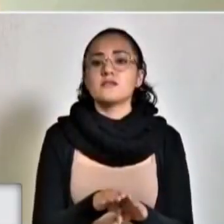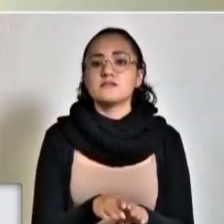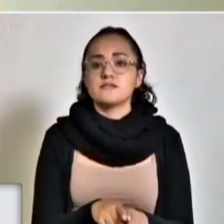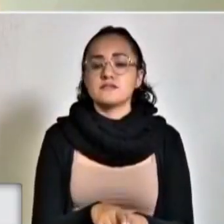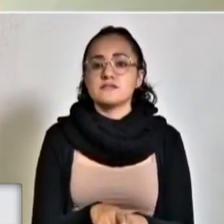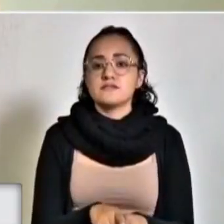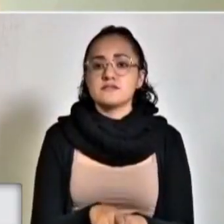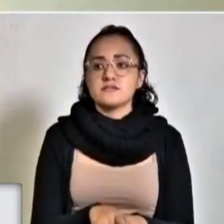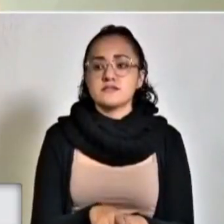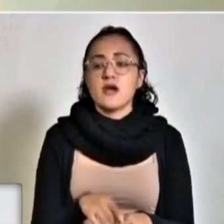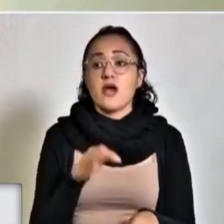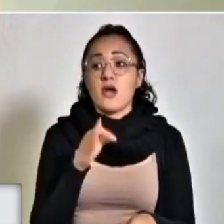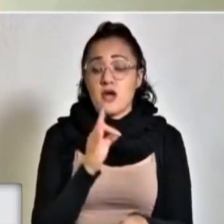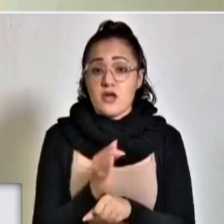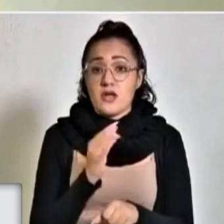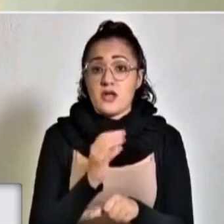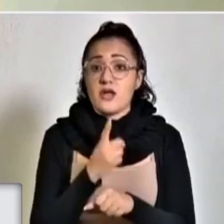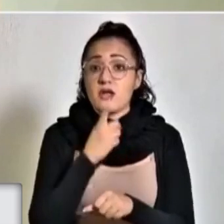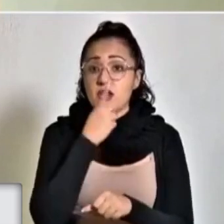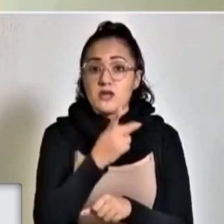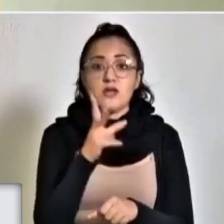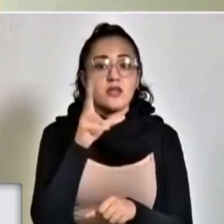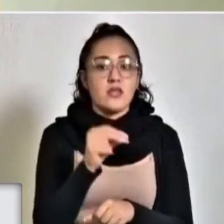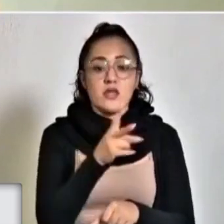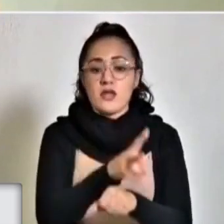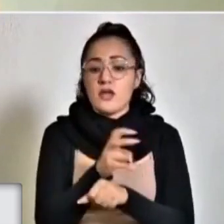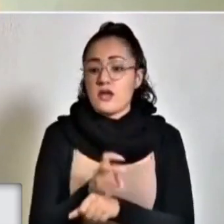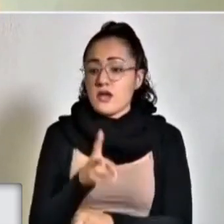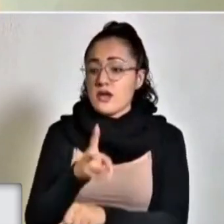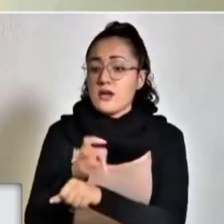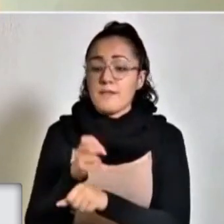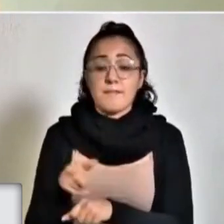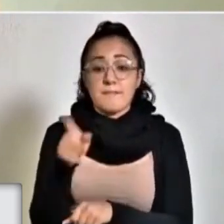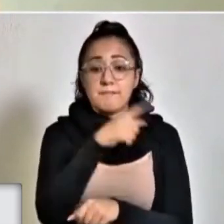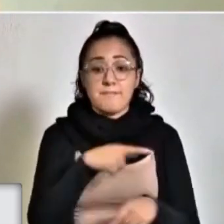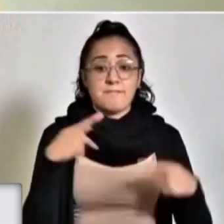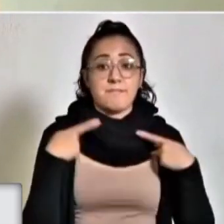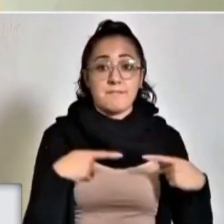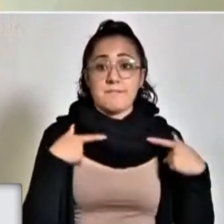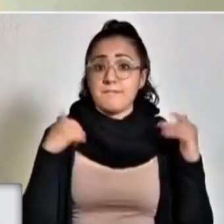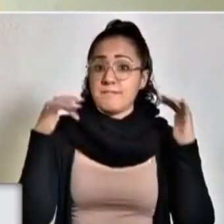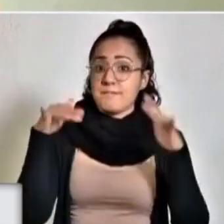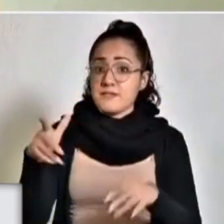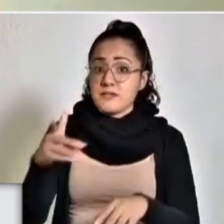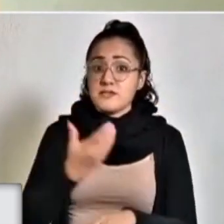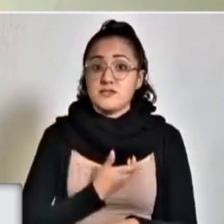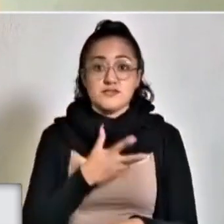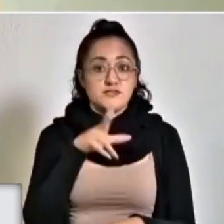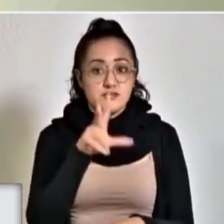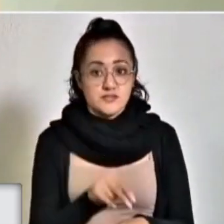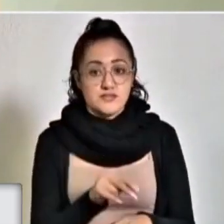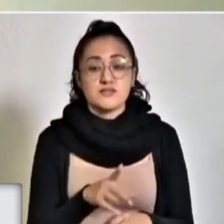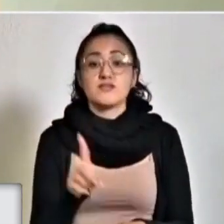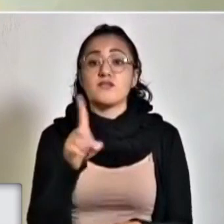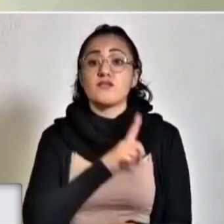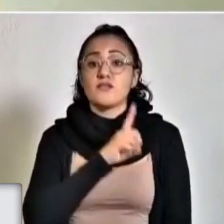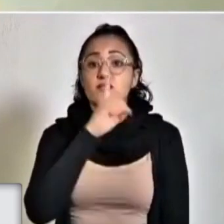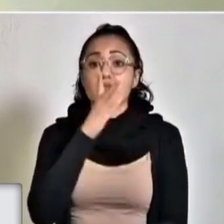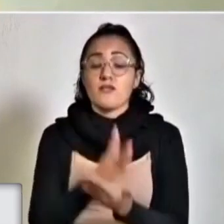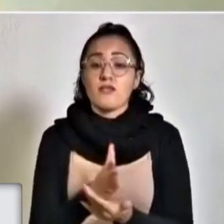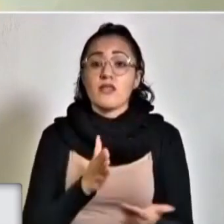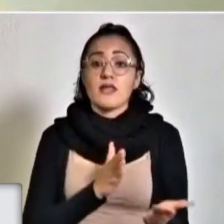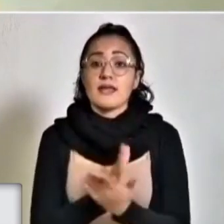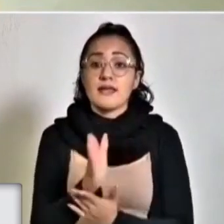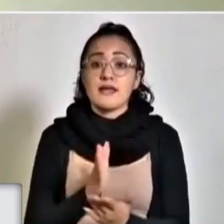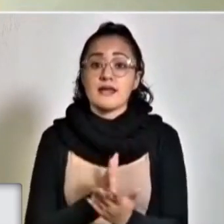dejar en claro, en esta ocasión no se convocará a la ciudadanía a asistir al Zócalo y solo se permitirá